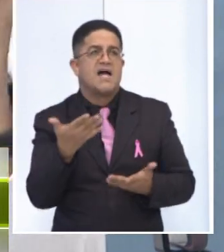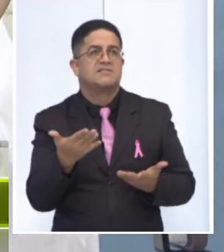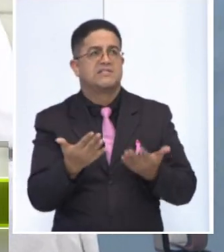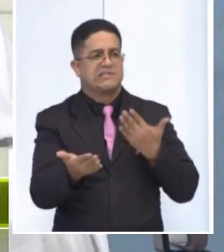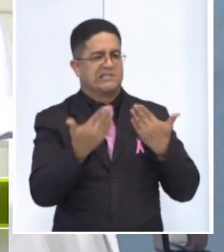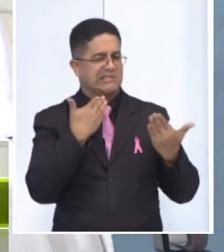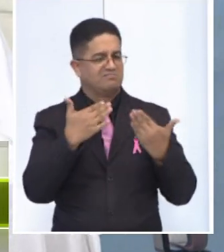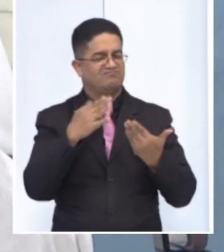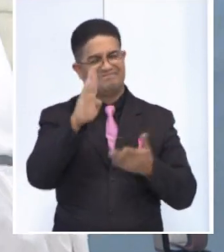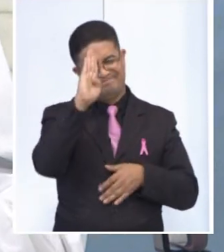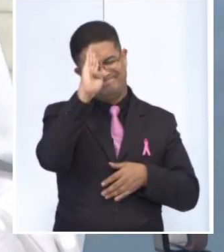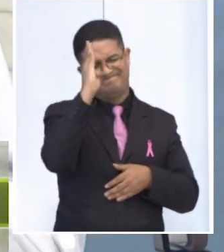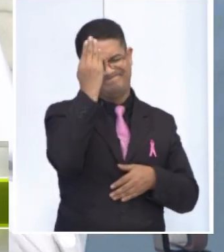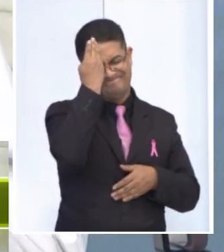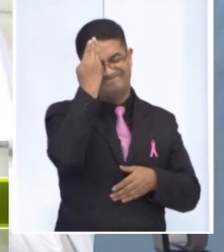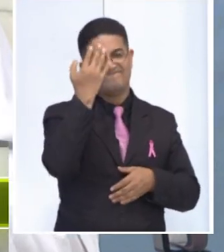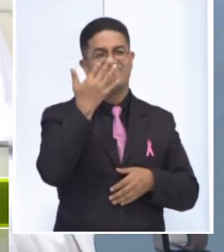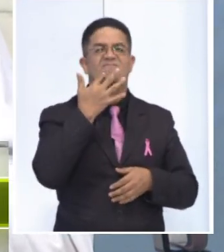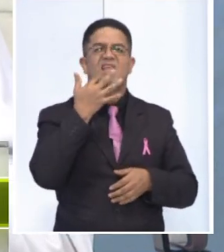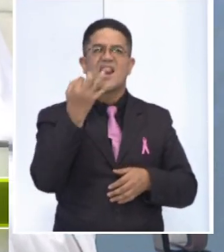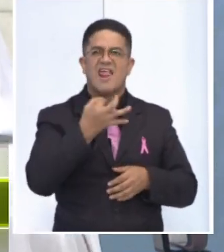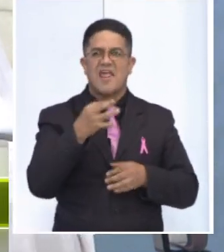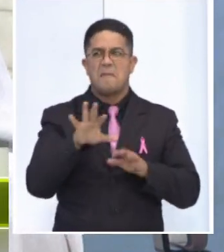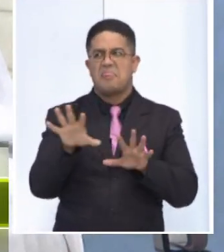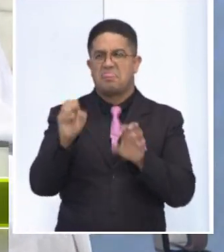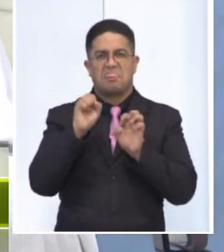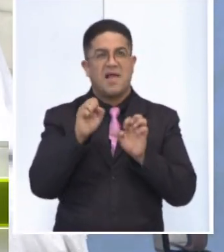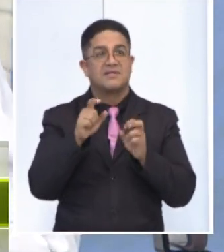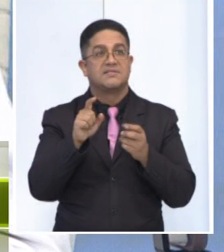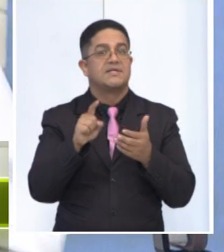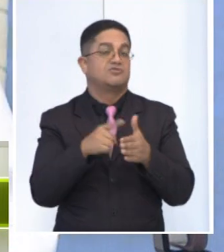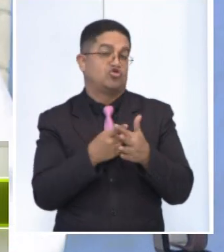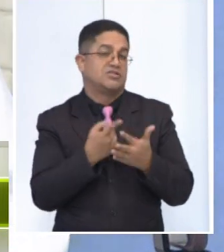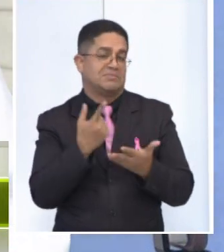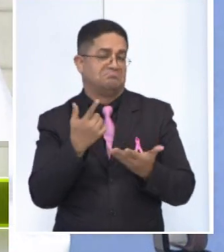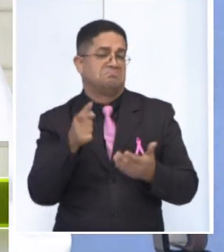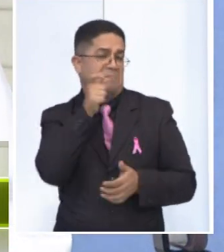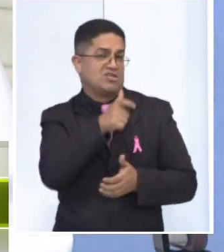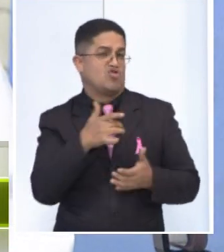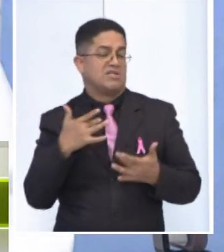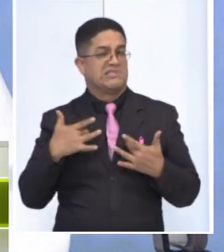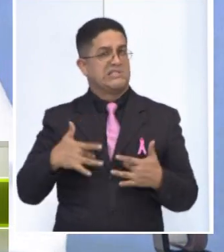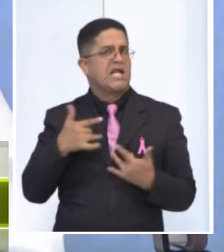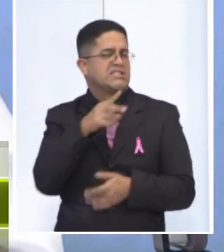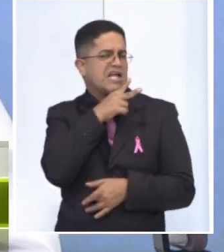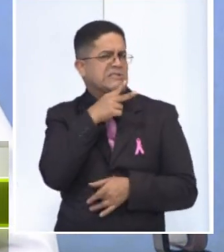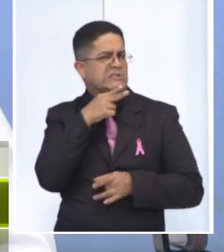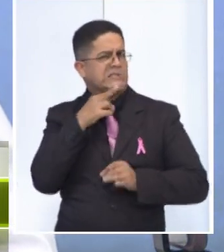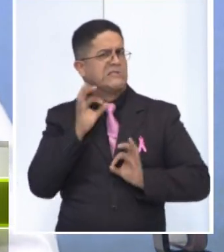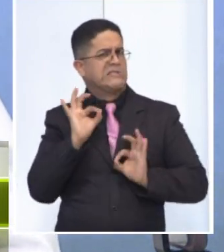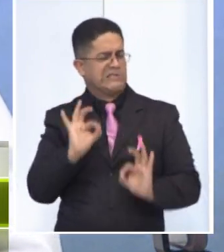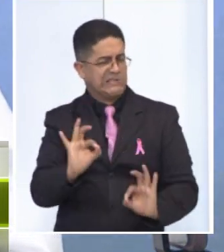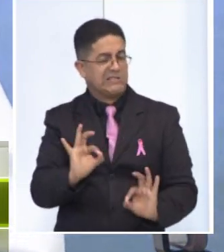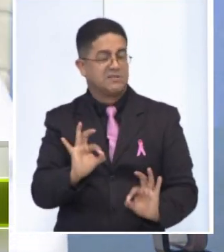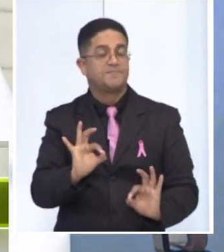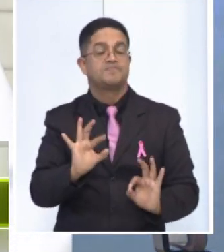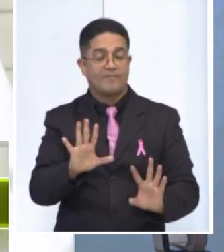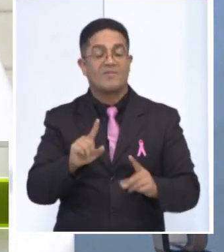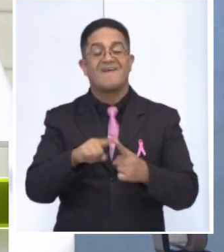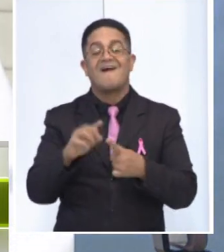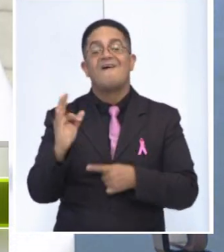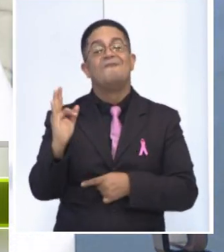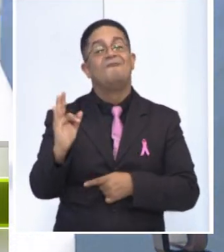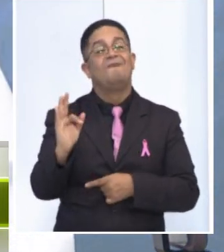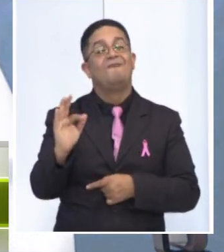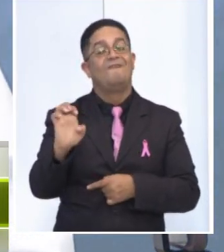tener cambios perceptivos de la realidad, lo cual hace que sea más gratificante para el individuo esta sustancia. Ahora, el fentanilo tiene